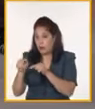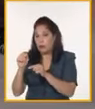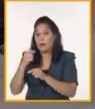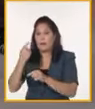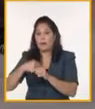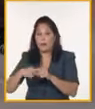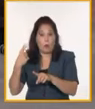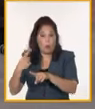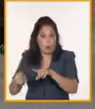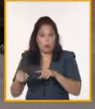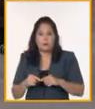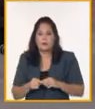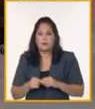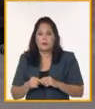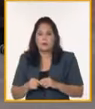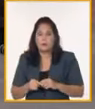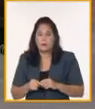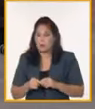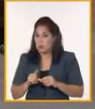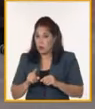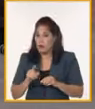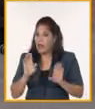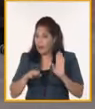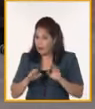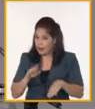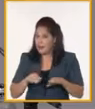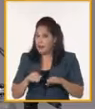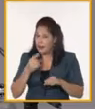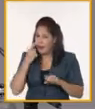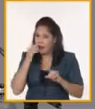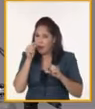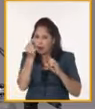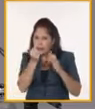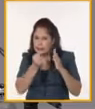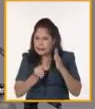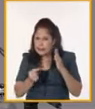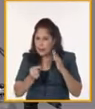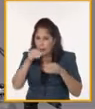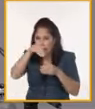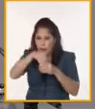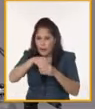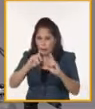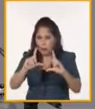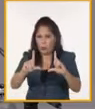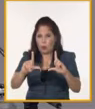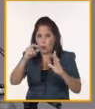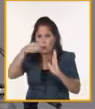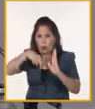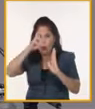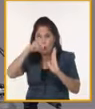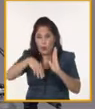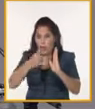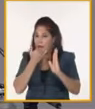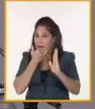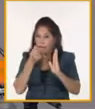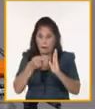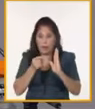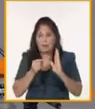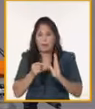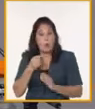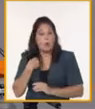más sofisticadas de adulterar ese o sea lo que es el diseño interior del logo o sea siempre lo más efectivo que cuando